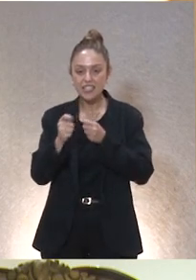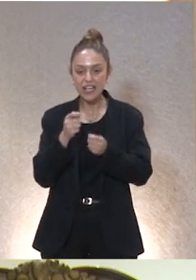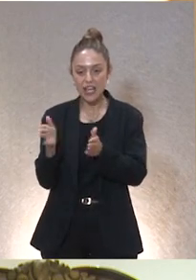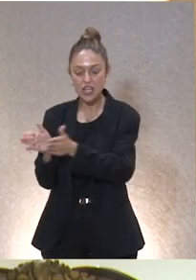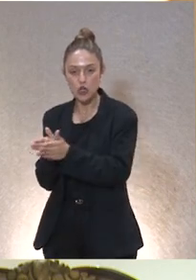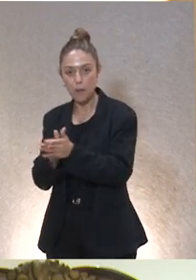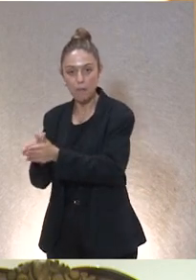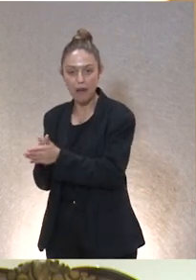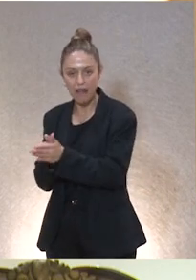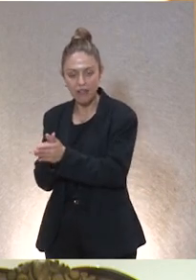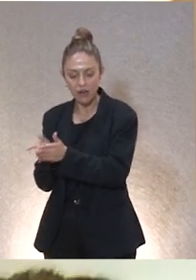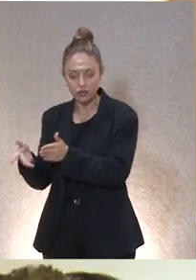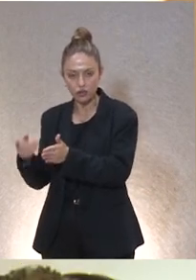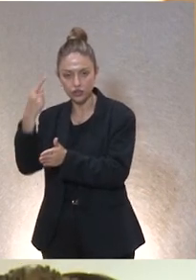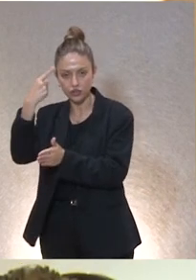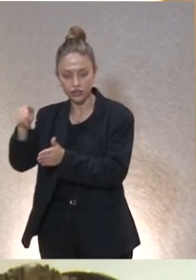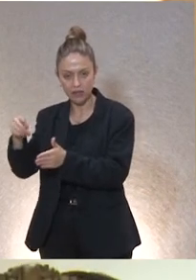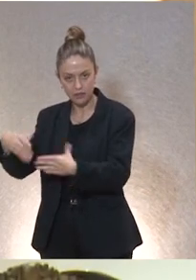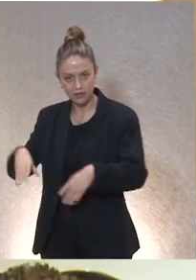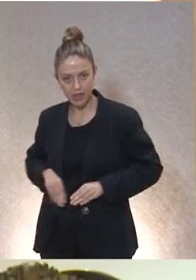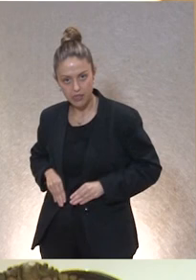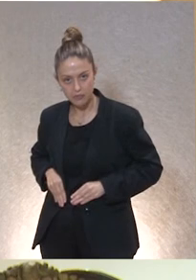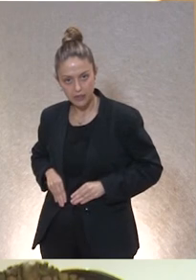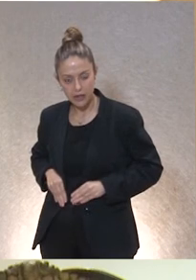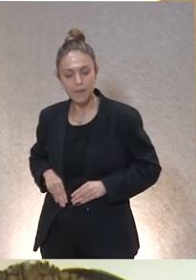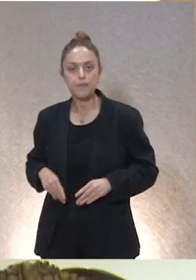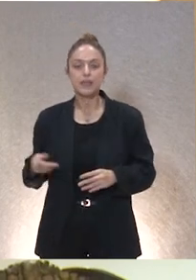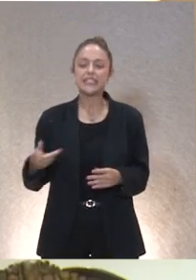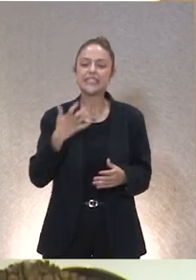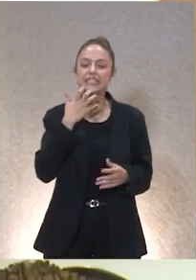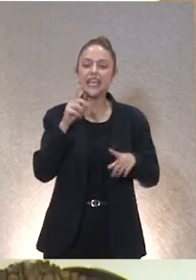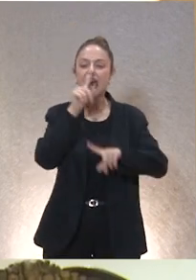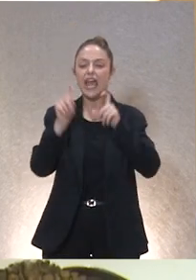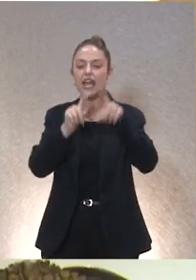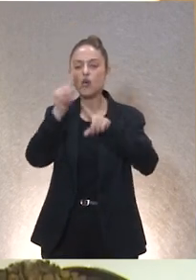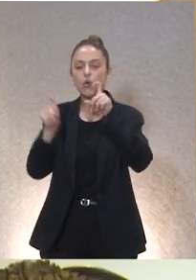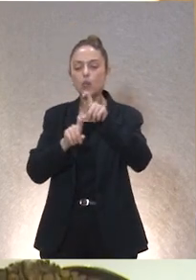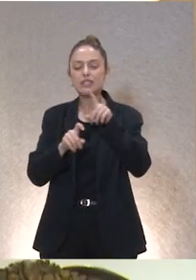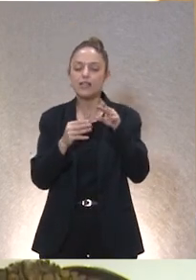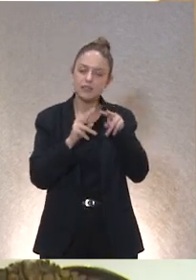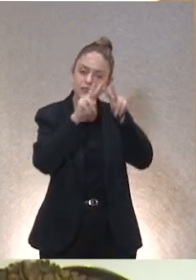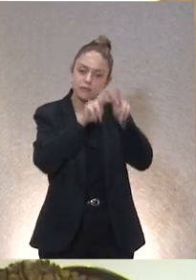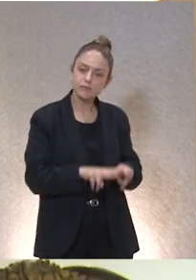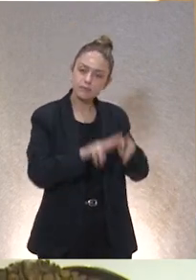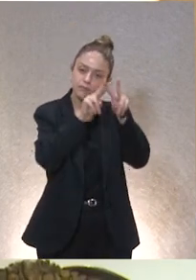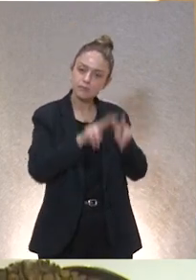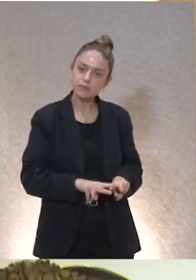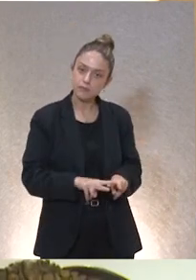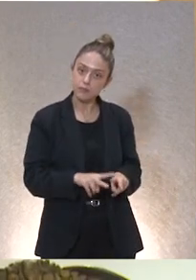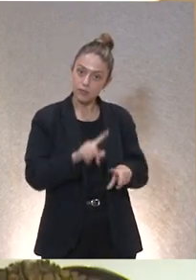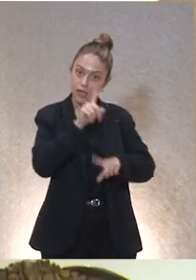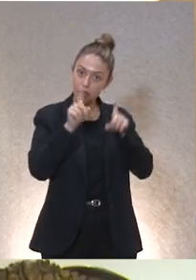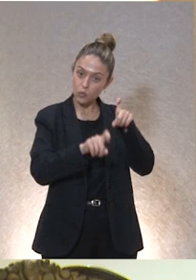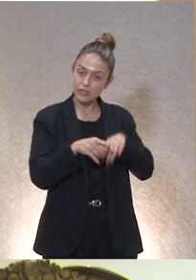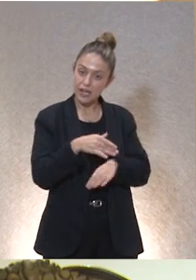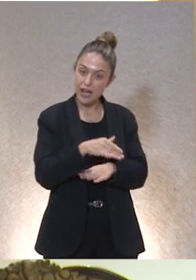colegas se someten a ellas si miramos las opiniones reflejadas en encuestas Y tenemos bastantes incluso una que anualmente